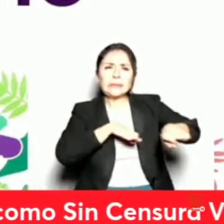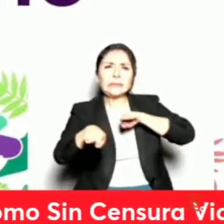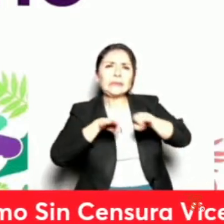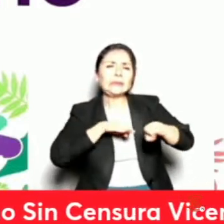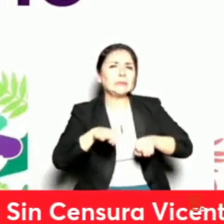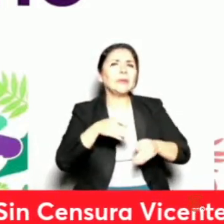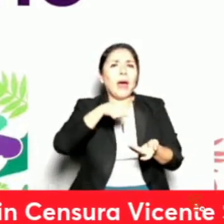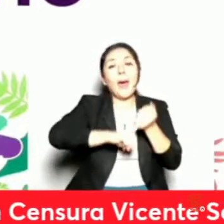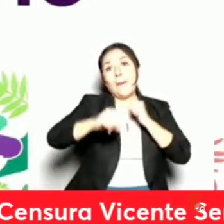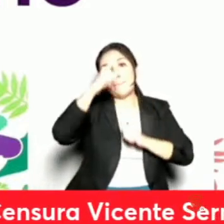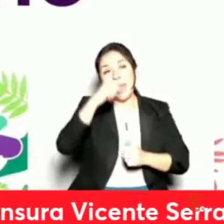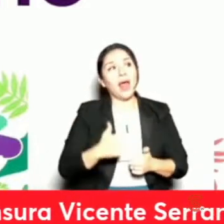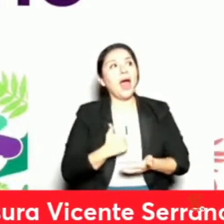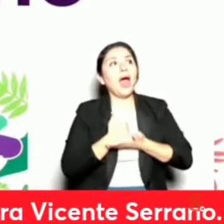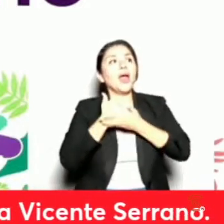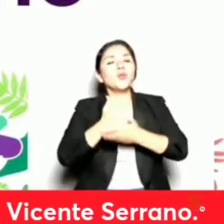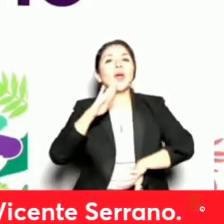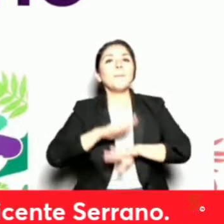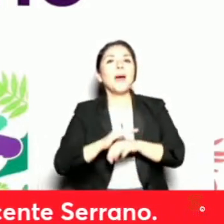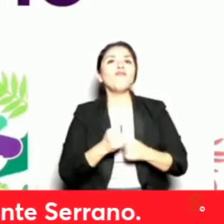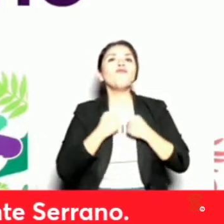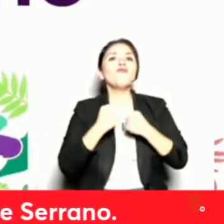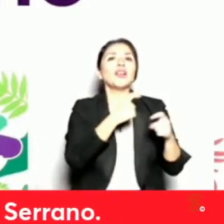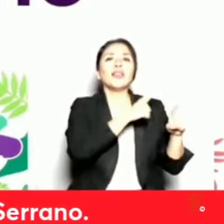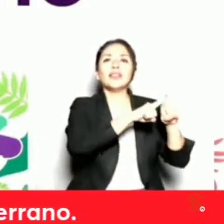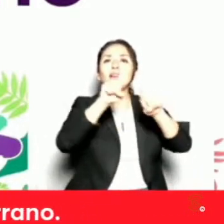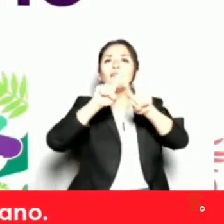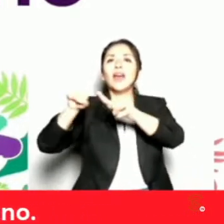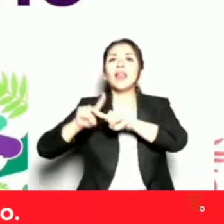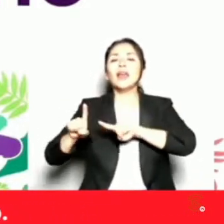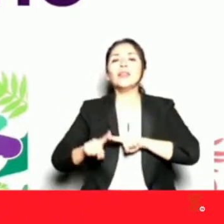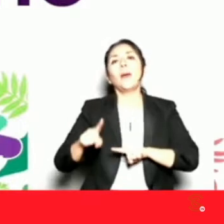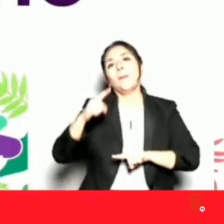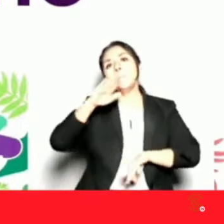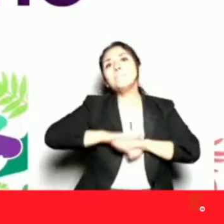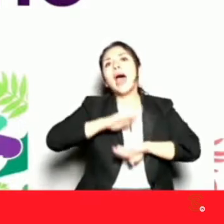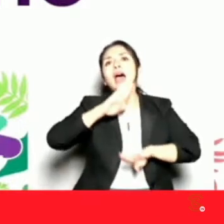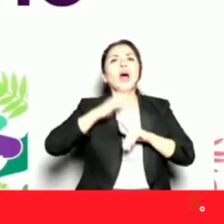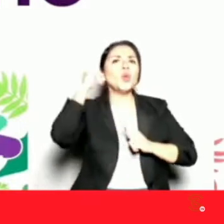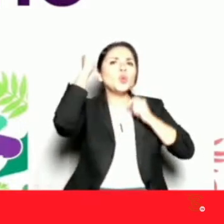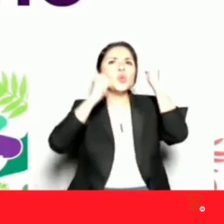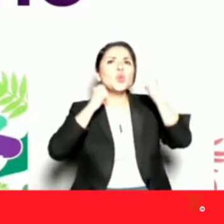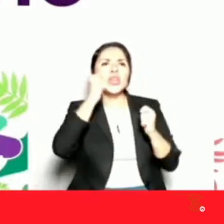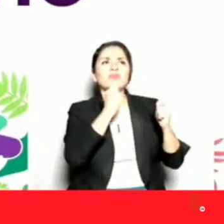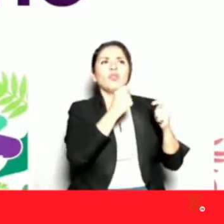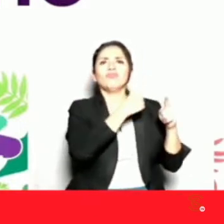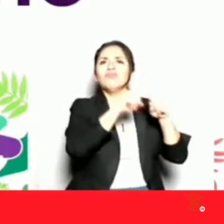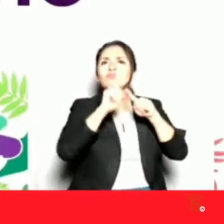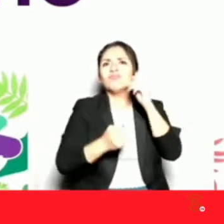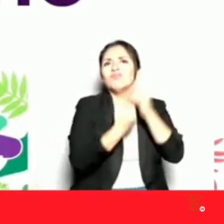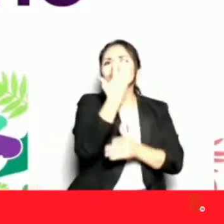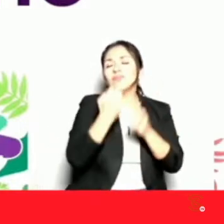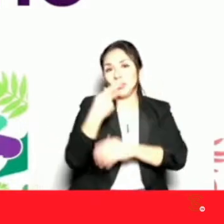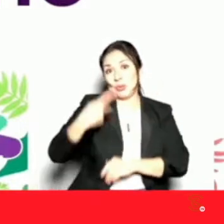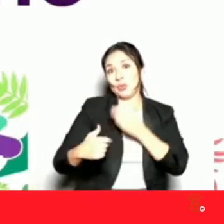para fortalecer y diversificar la oferta turística de nuestra